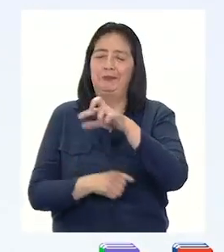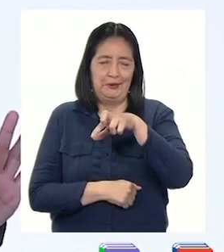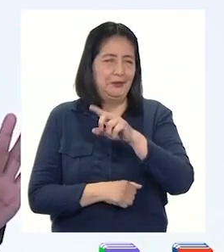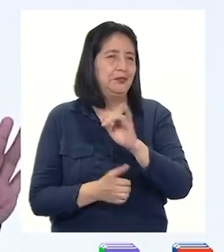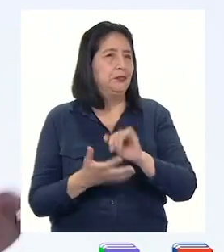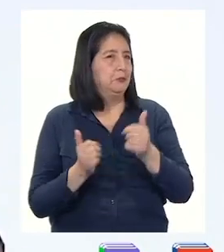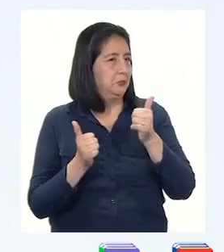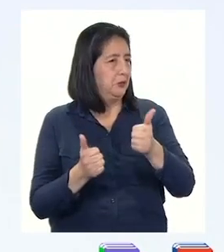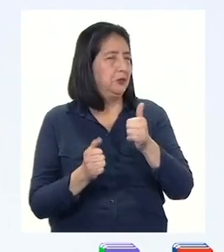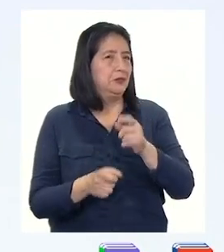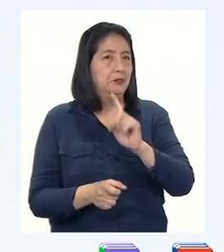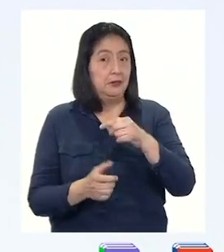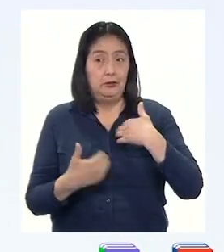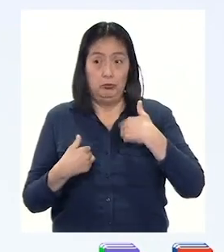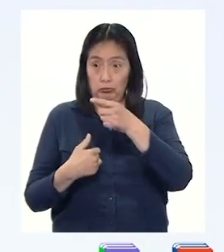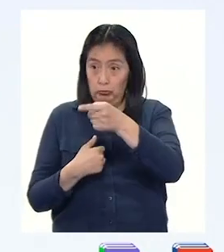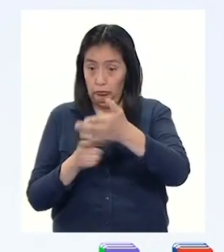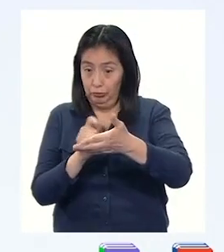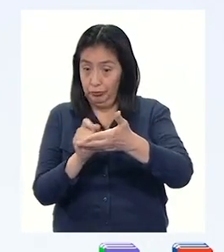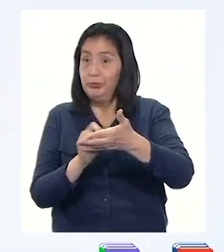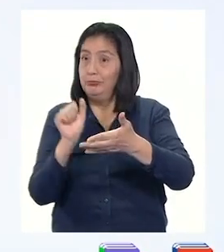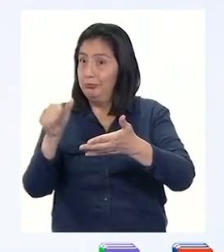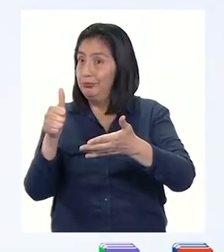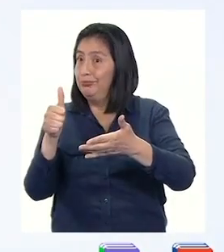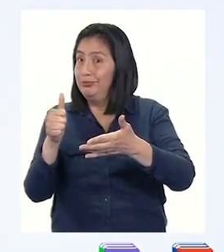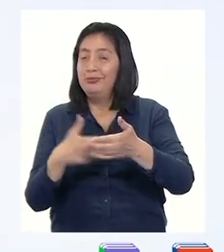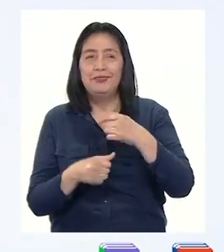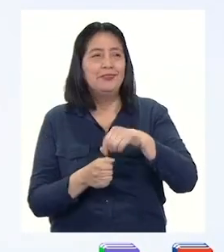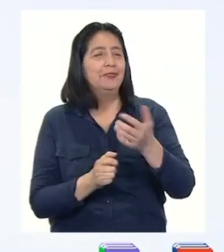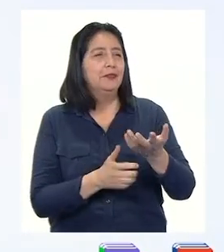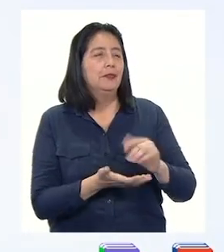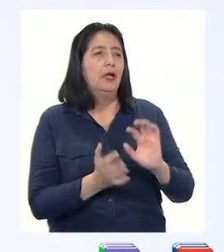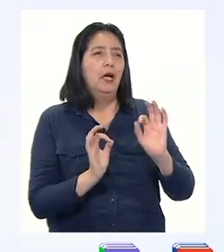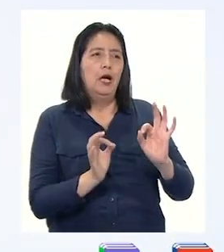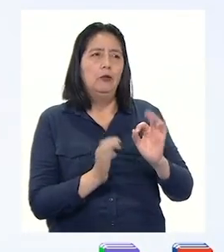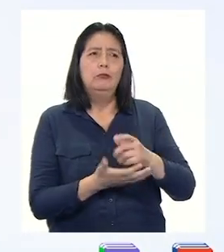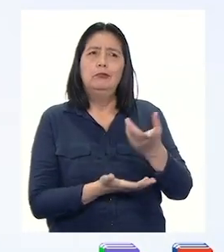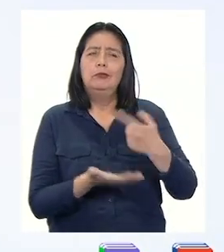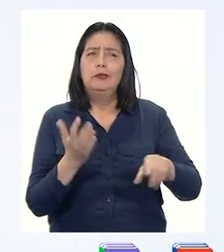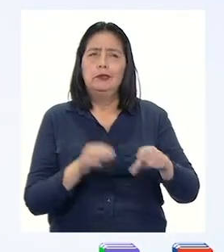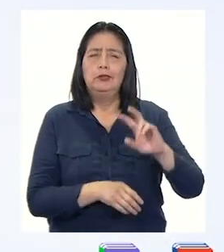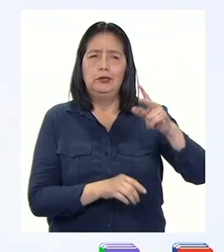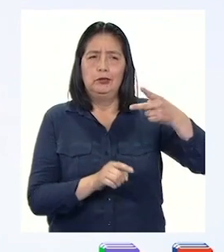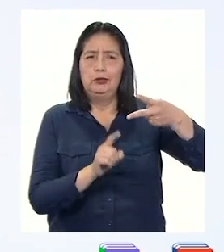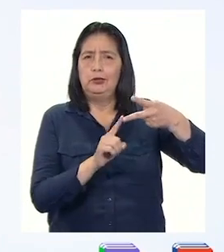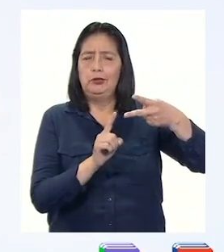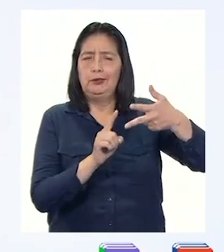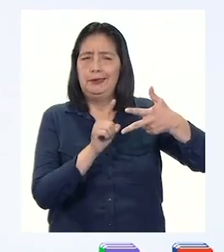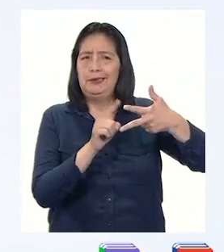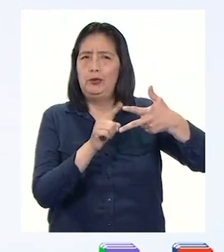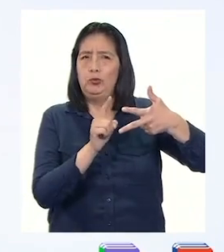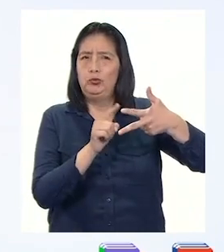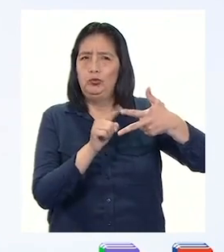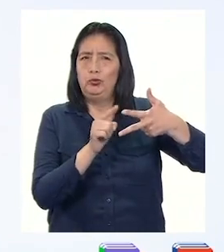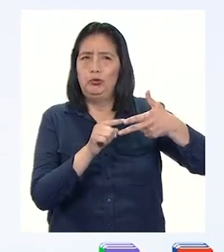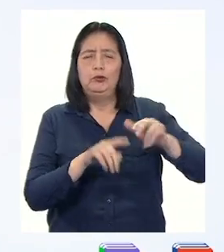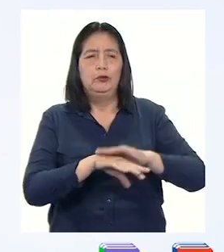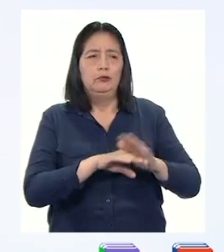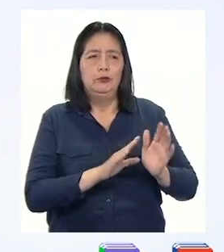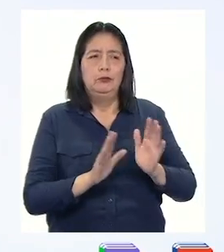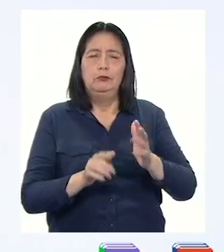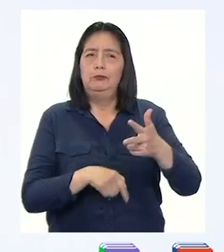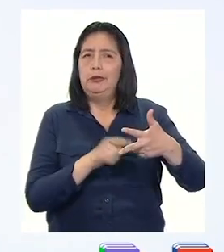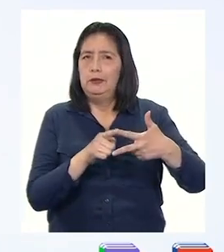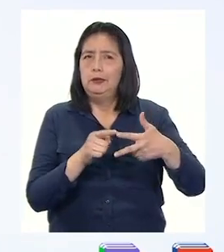Patricia! ¡Qué bueno que tienes tus apuntes a la mano! Ahora debemos llevar a cabo el segundo paso de nuestro plan. Y